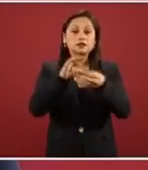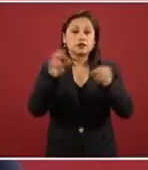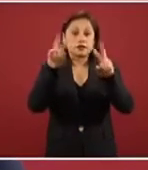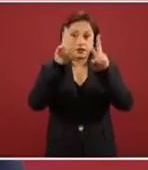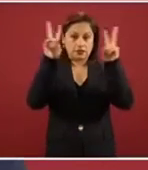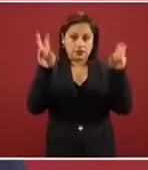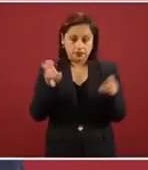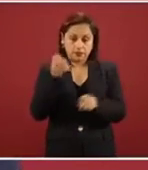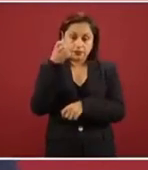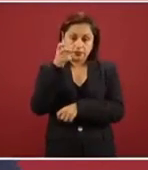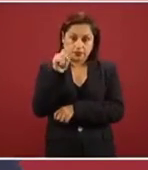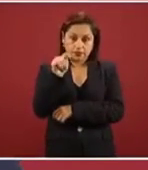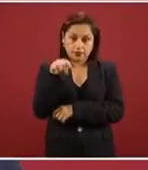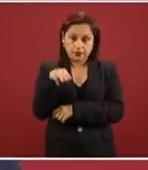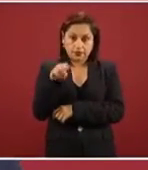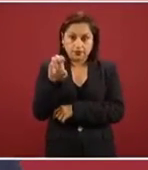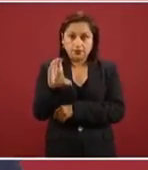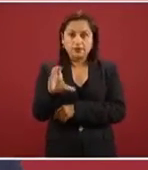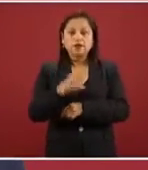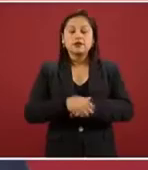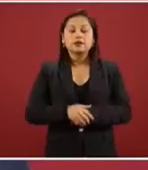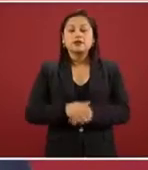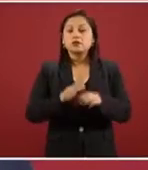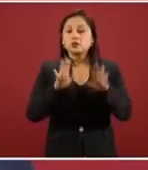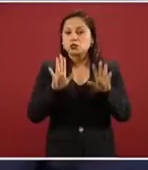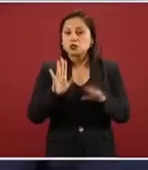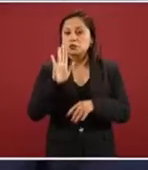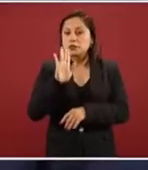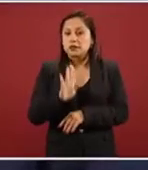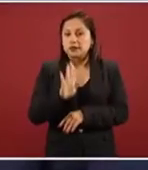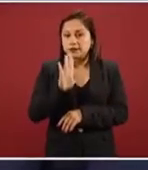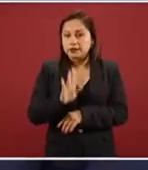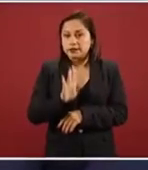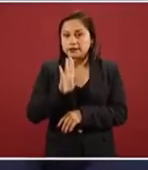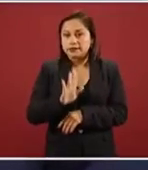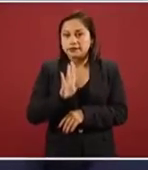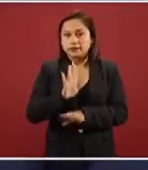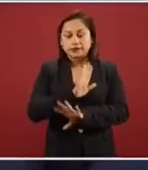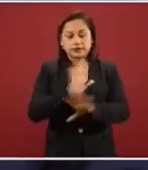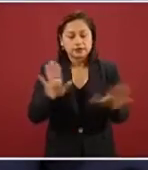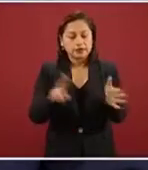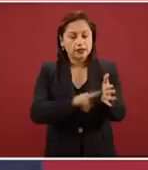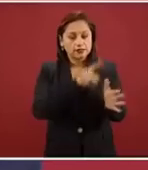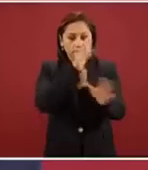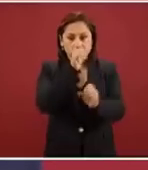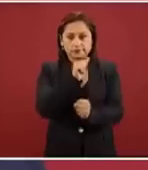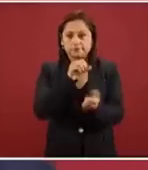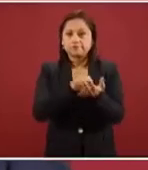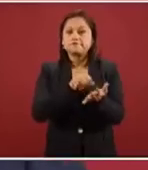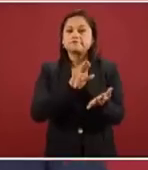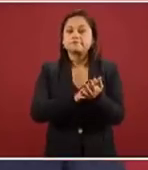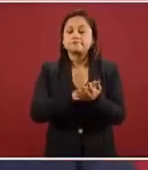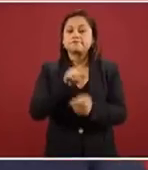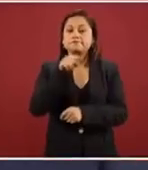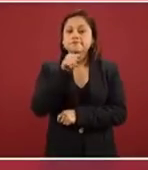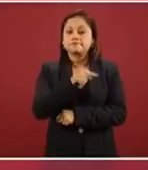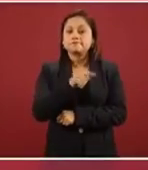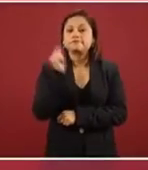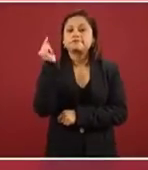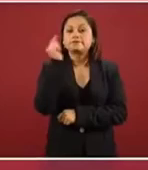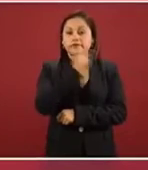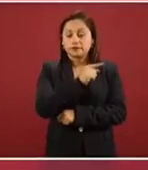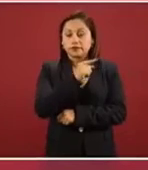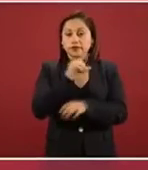tratado. Todo indica que se va a aprobar en la Cámara